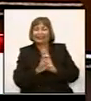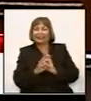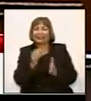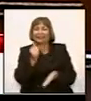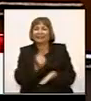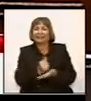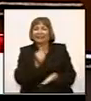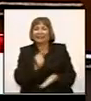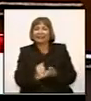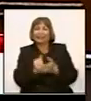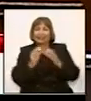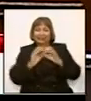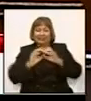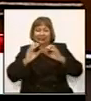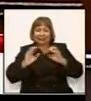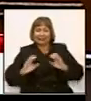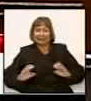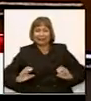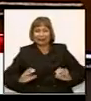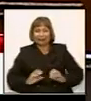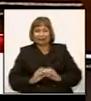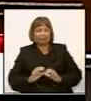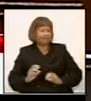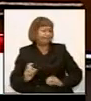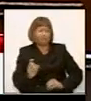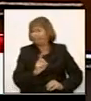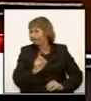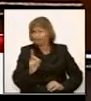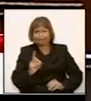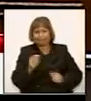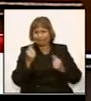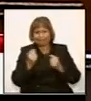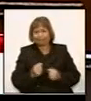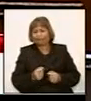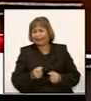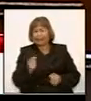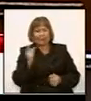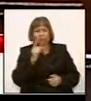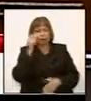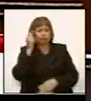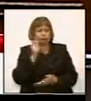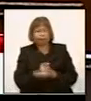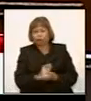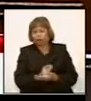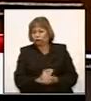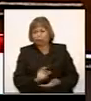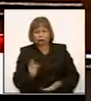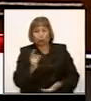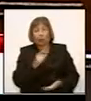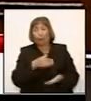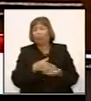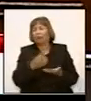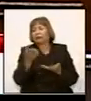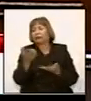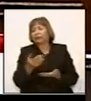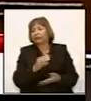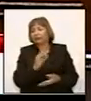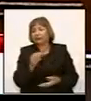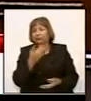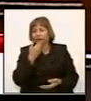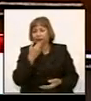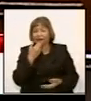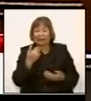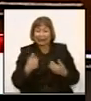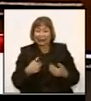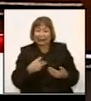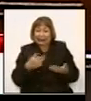para certificar, bien claro, no para decidir, no para sentenciar, no para lanzar a nadie. Simplemente